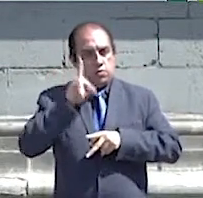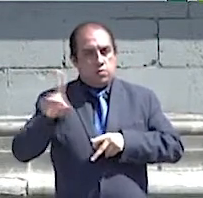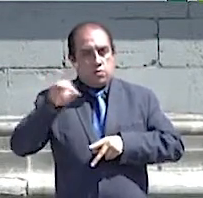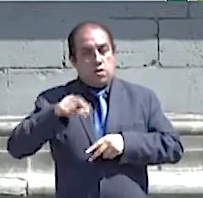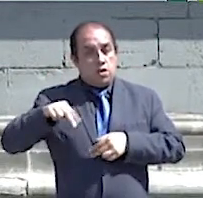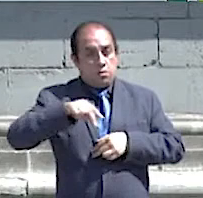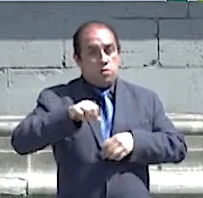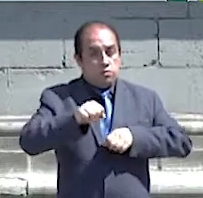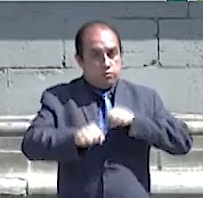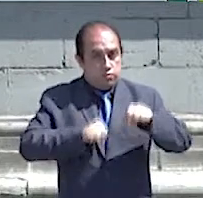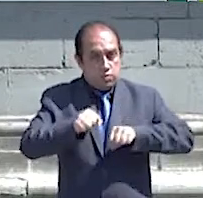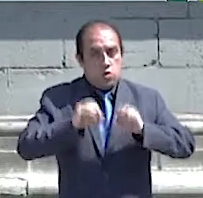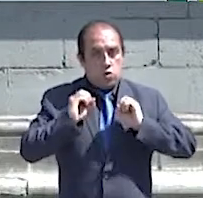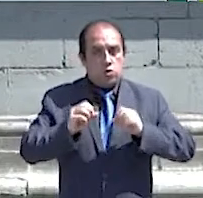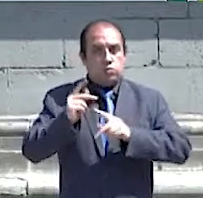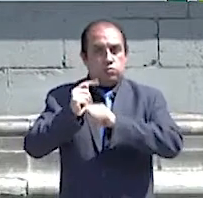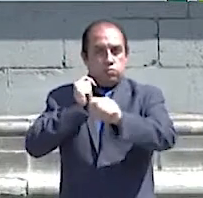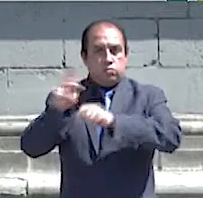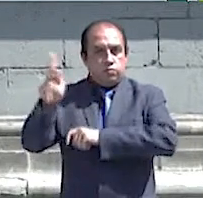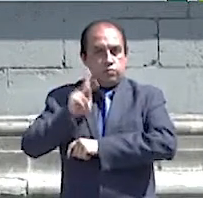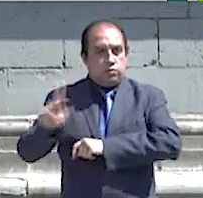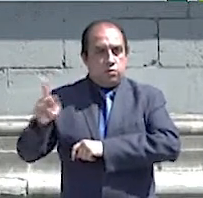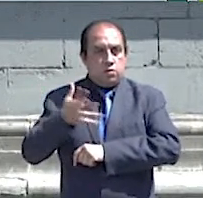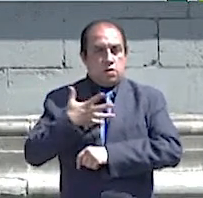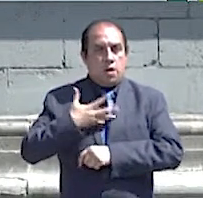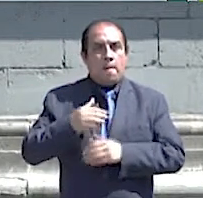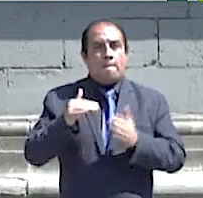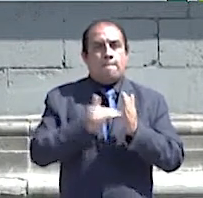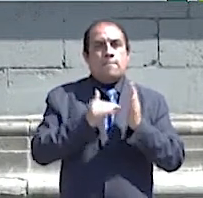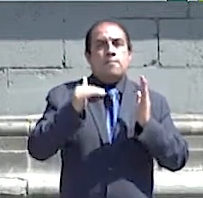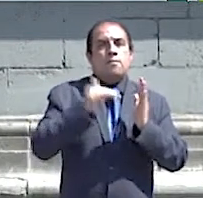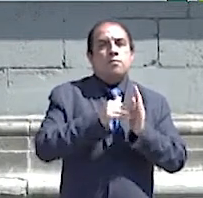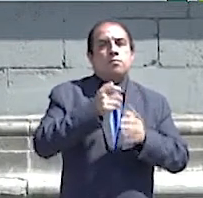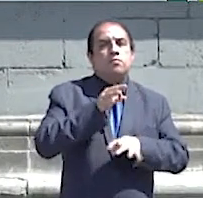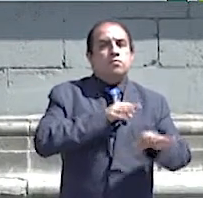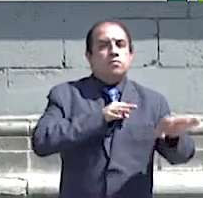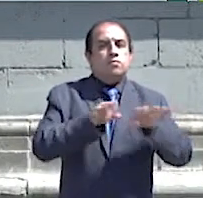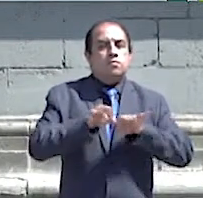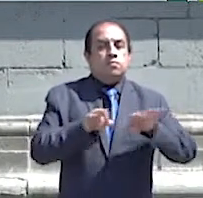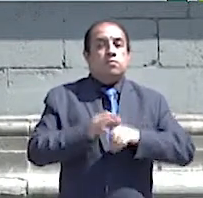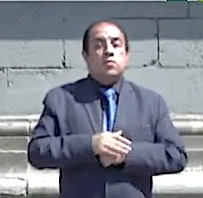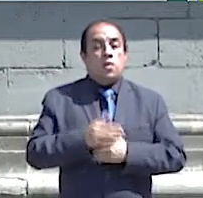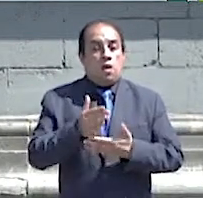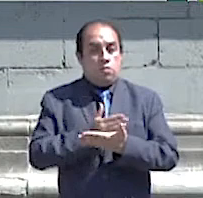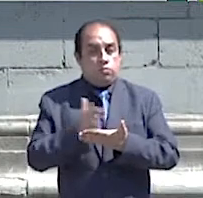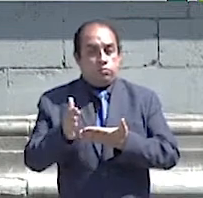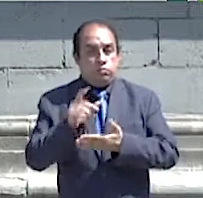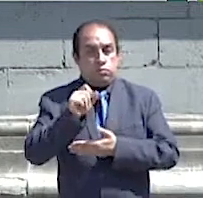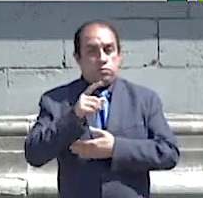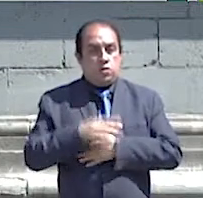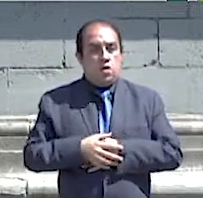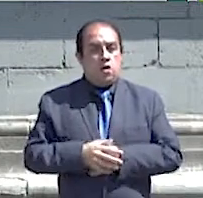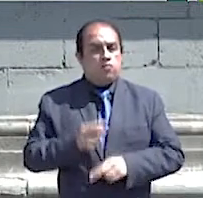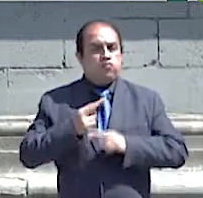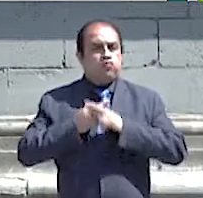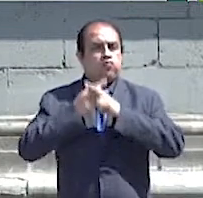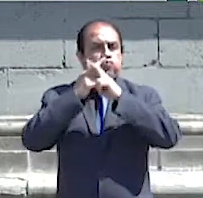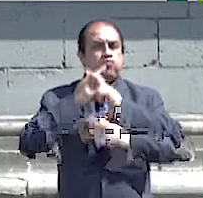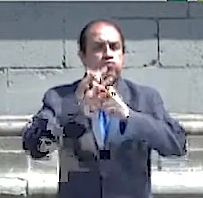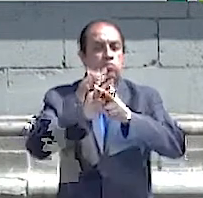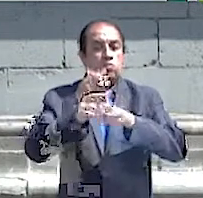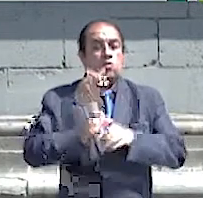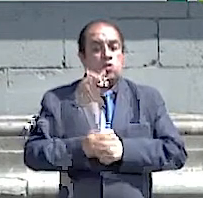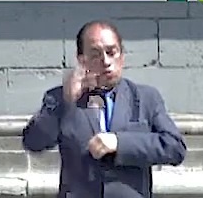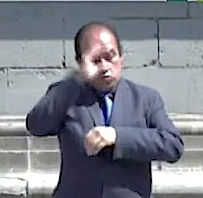o en transporte público, se encuentran millones de trabajos, además de una enorme riqueza cultural, histórica,